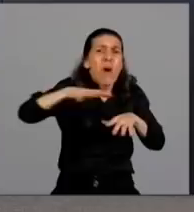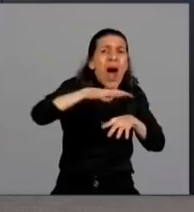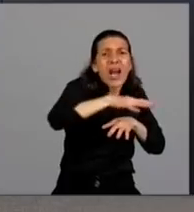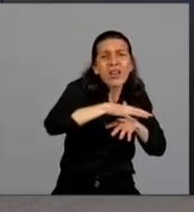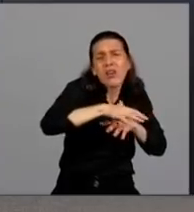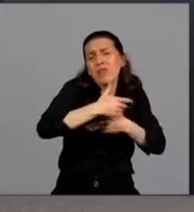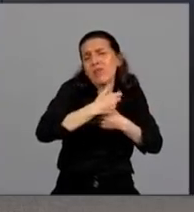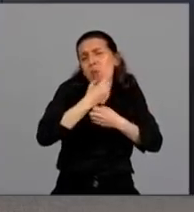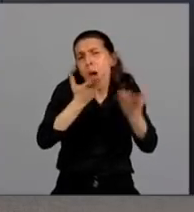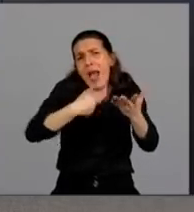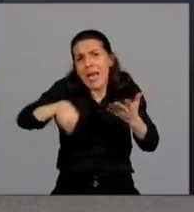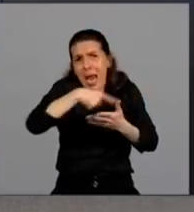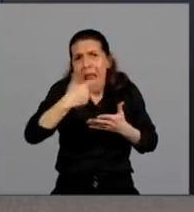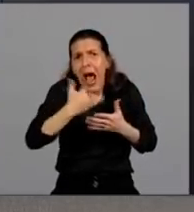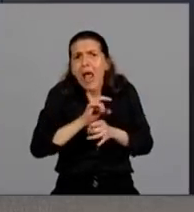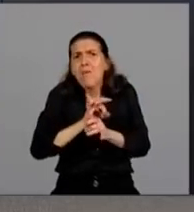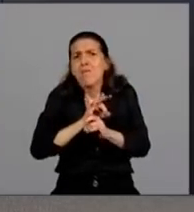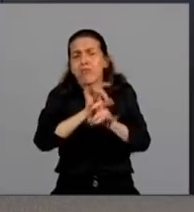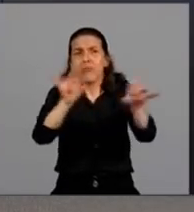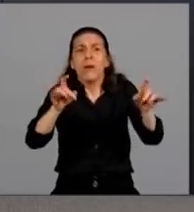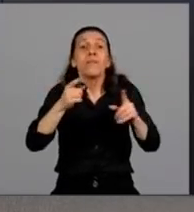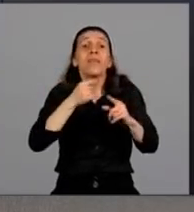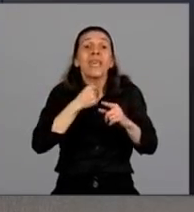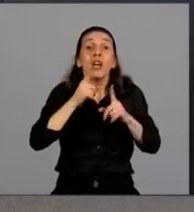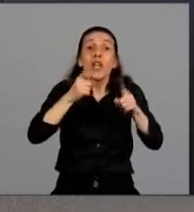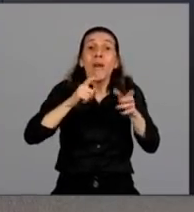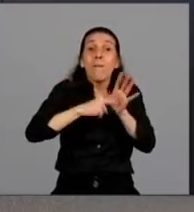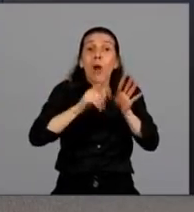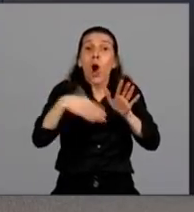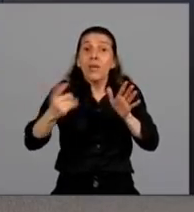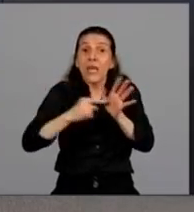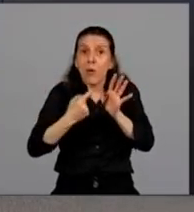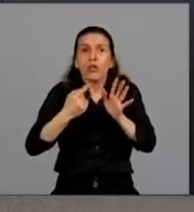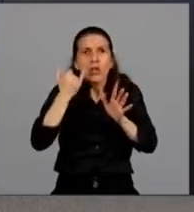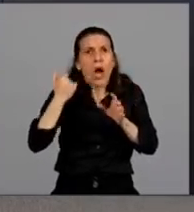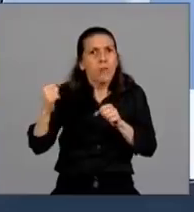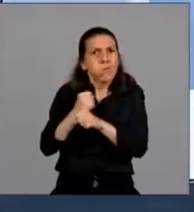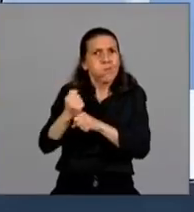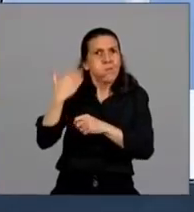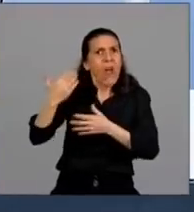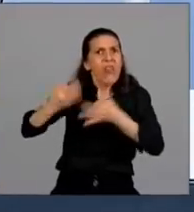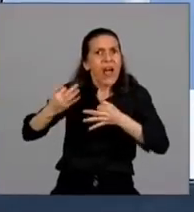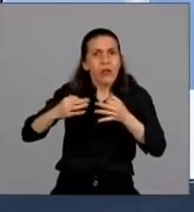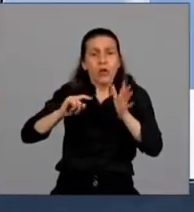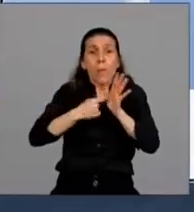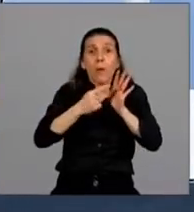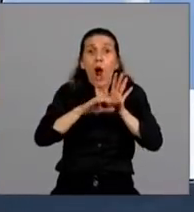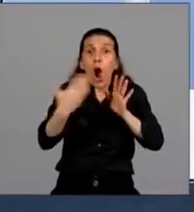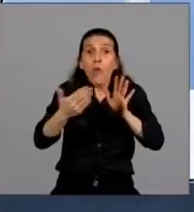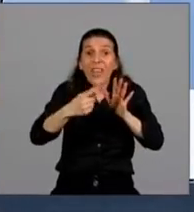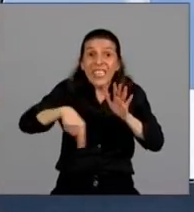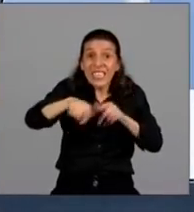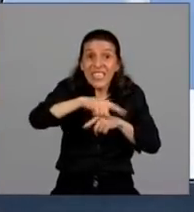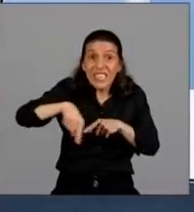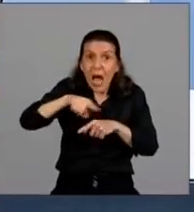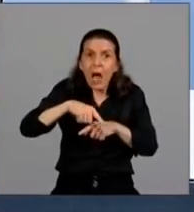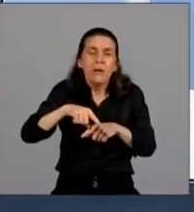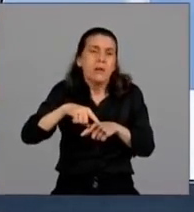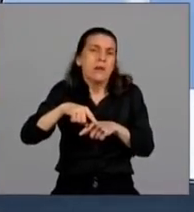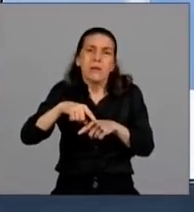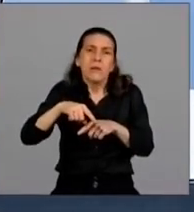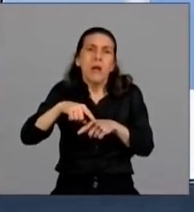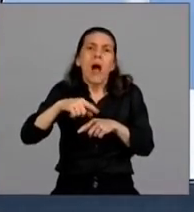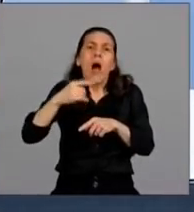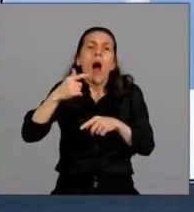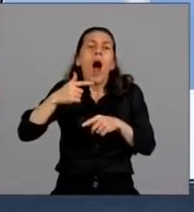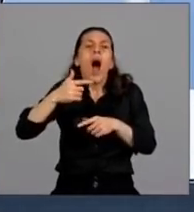quiero marcar sobre la realidad de la provincia de Buenos Aires, también confirmé hoy los datos. En la provincia de Buenos Aires es mentira que se han realizado